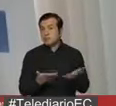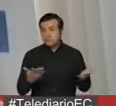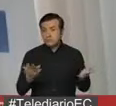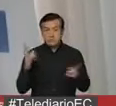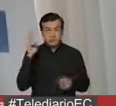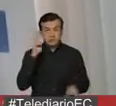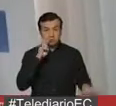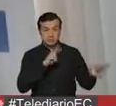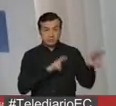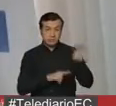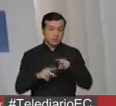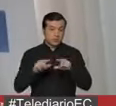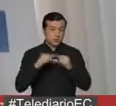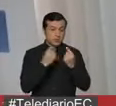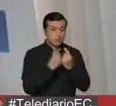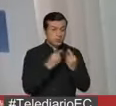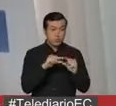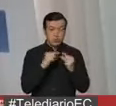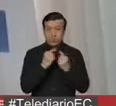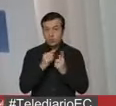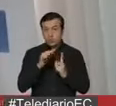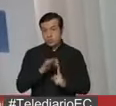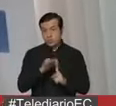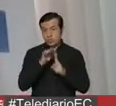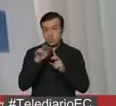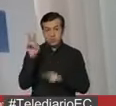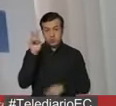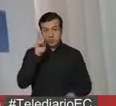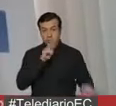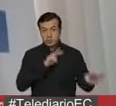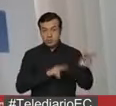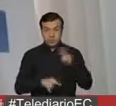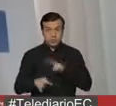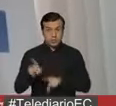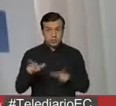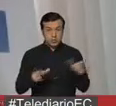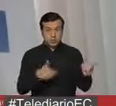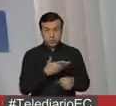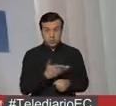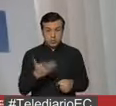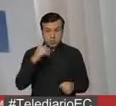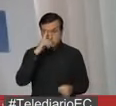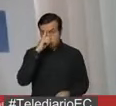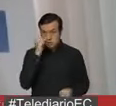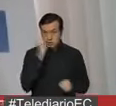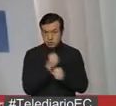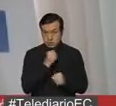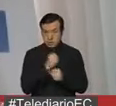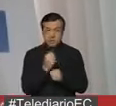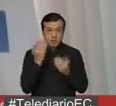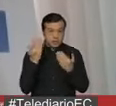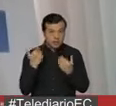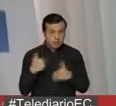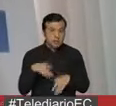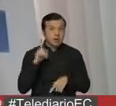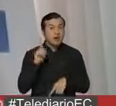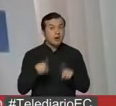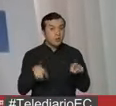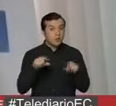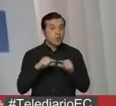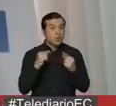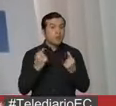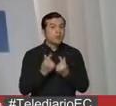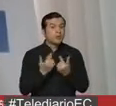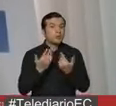testear a los grupos prioritarios, a grupos que están en primera línea de trabajo y luego aquellos grupos